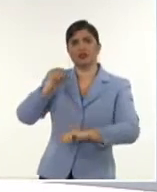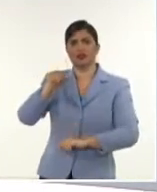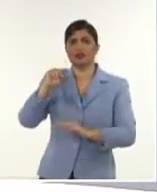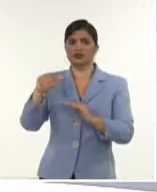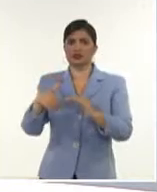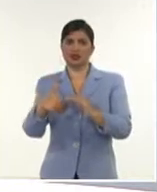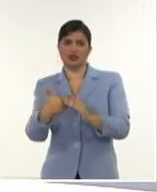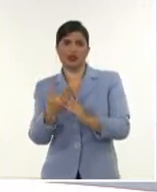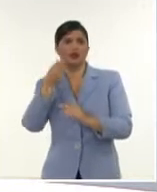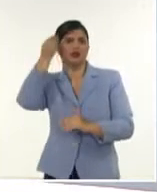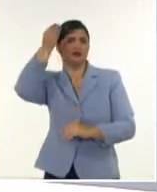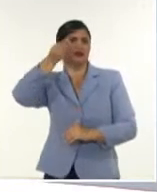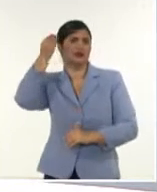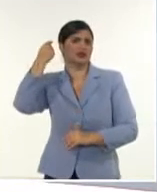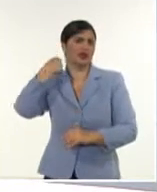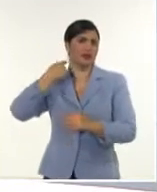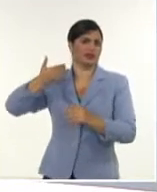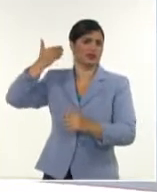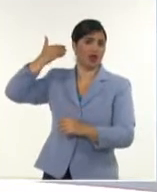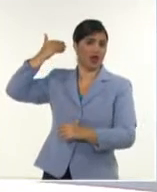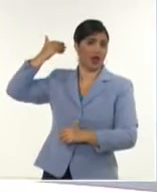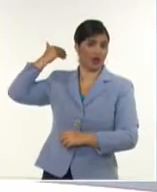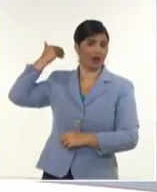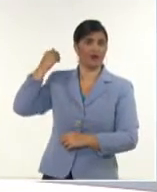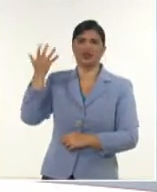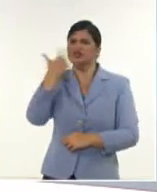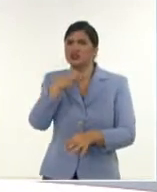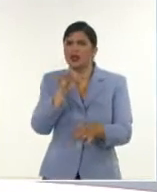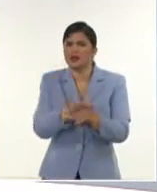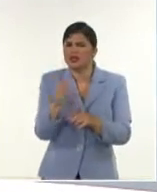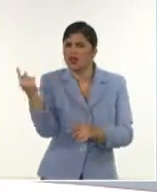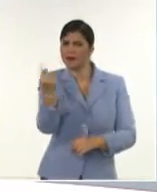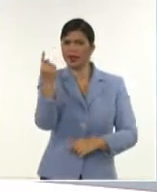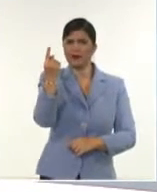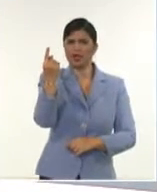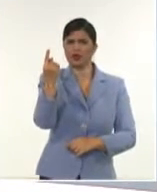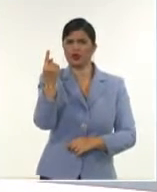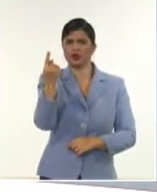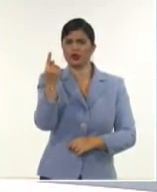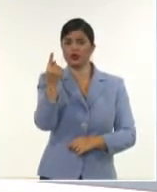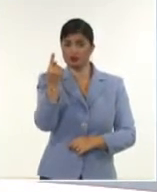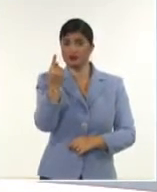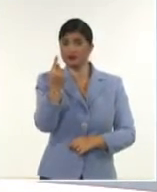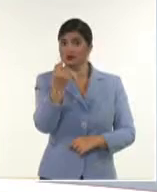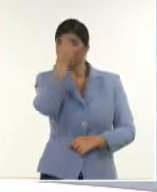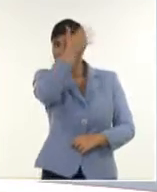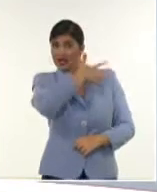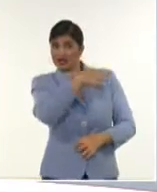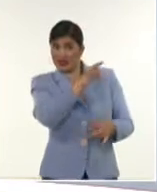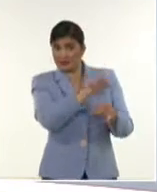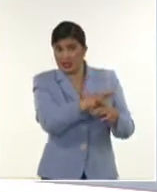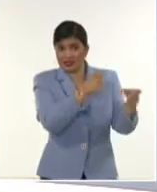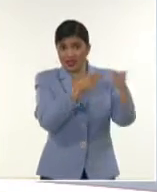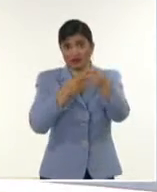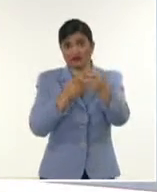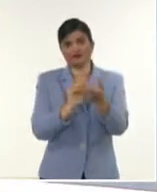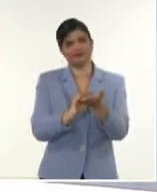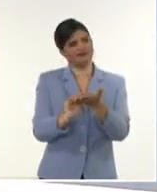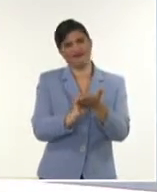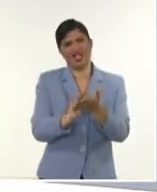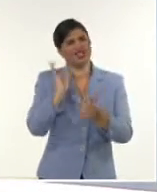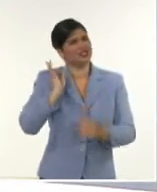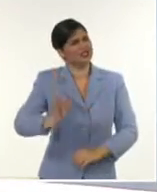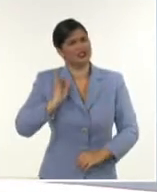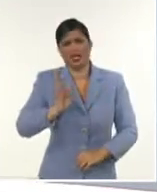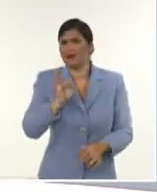mirar al pasado de todas las veces en que el que dio primero no fue Hamás, sino las fuerzas de defensa de Israel y sus incontables